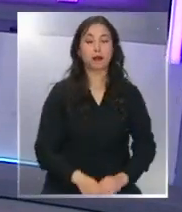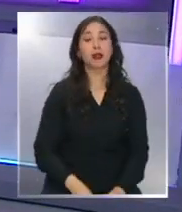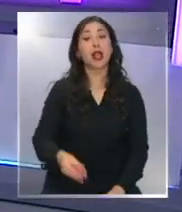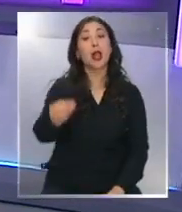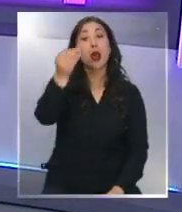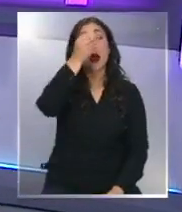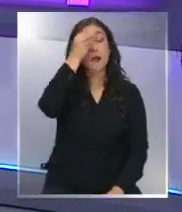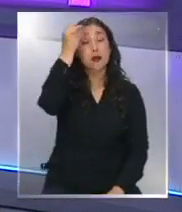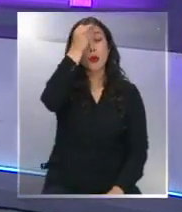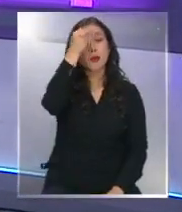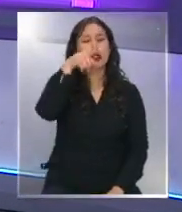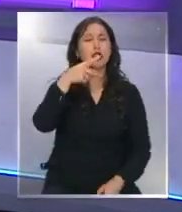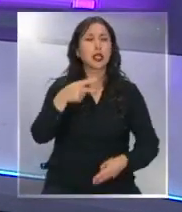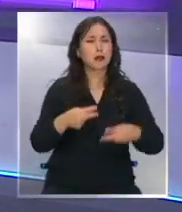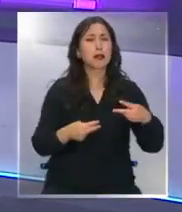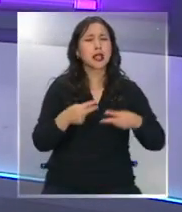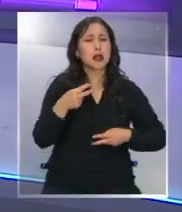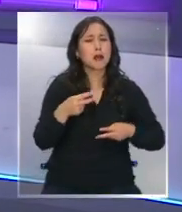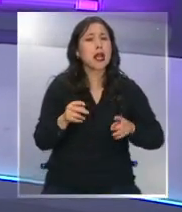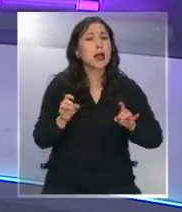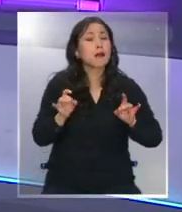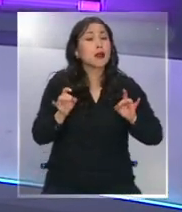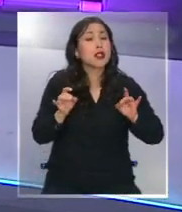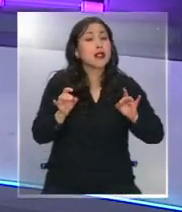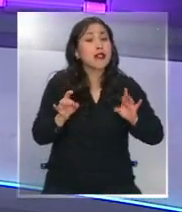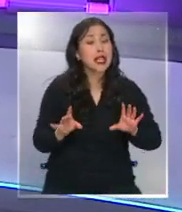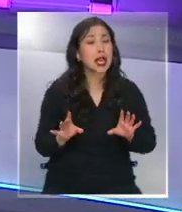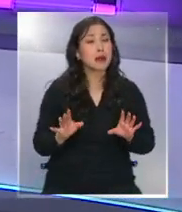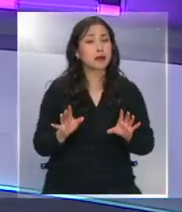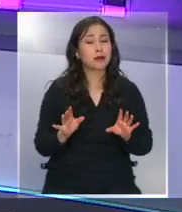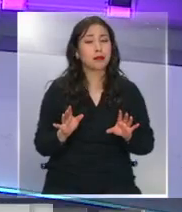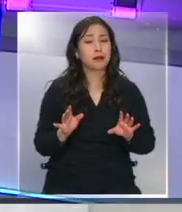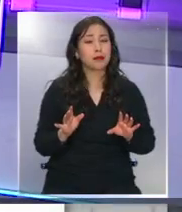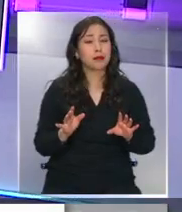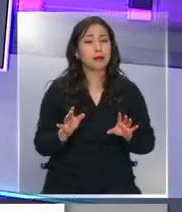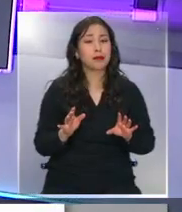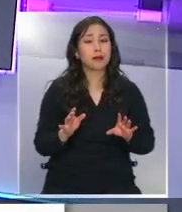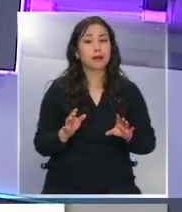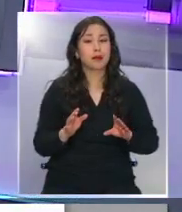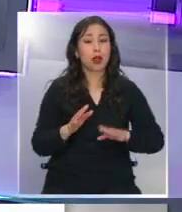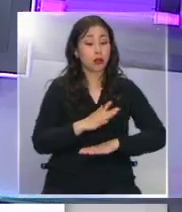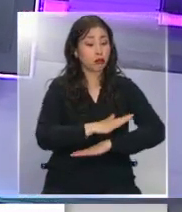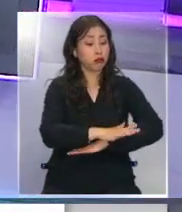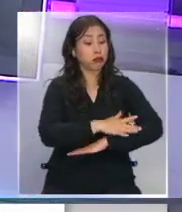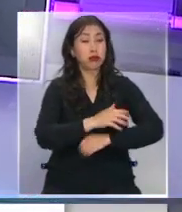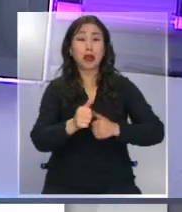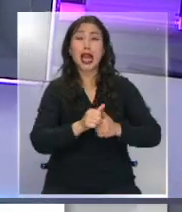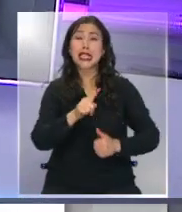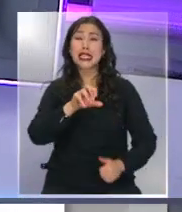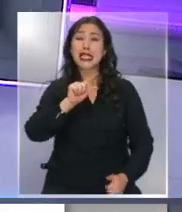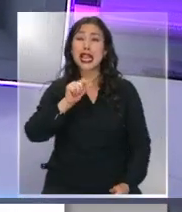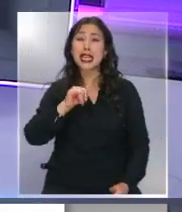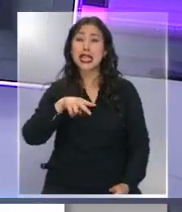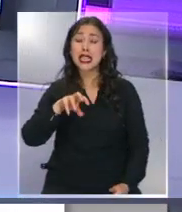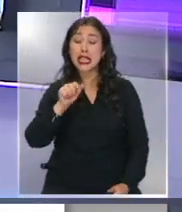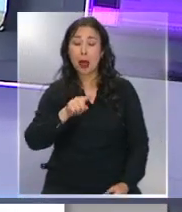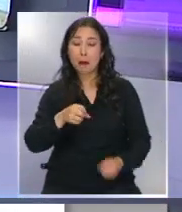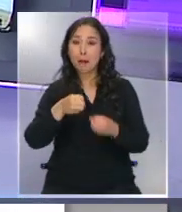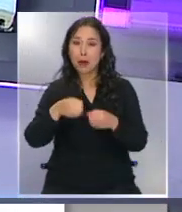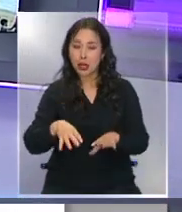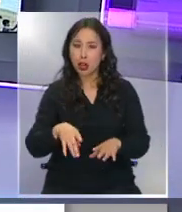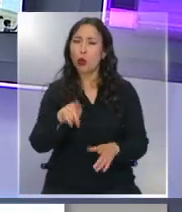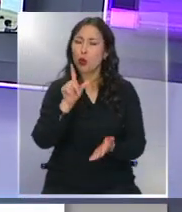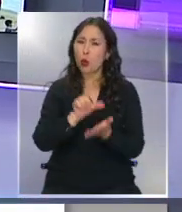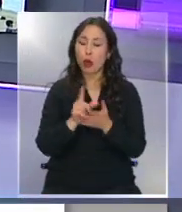Preocupación ha causado en Viña del Mar la posibilidad de perder parte del parque costero en el sector Las Salinas, uno de los puntos más turísticos de la ciudad.